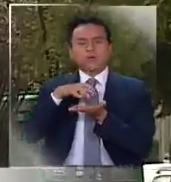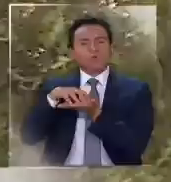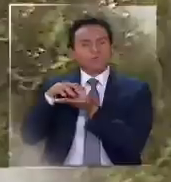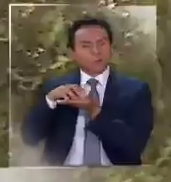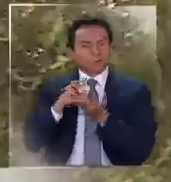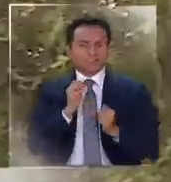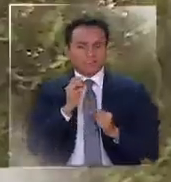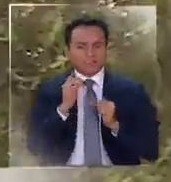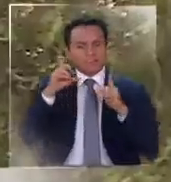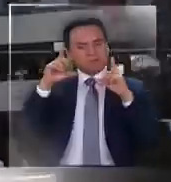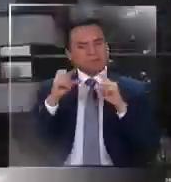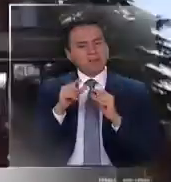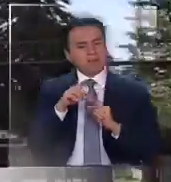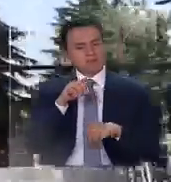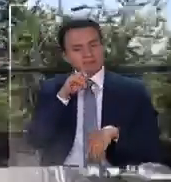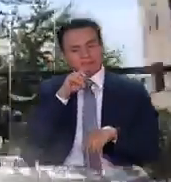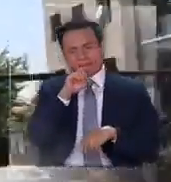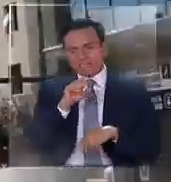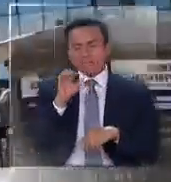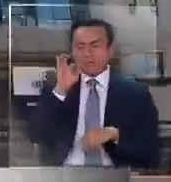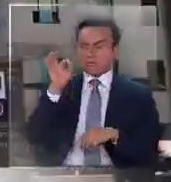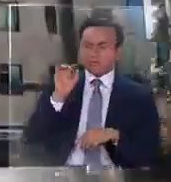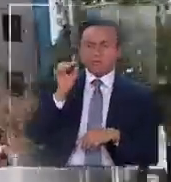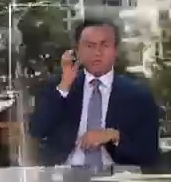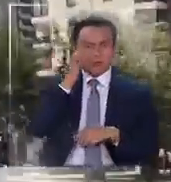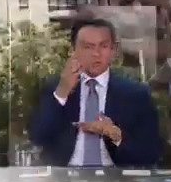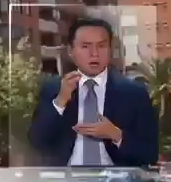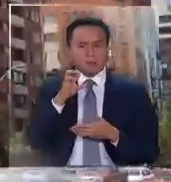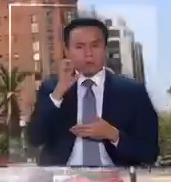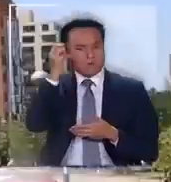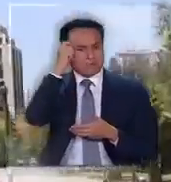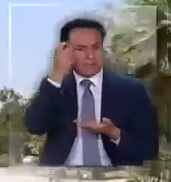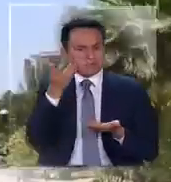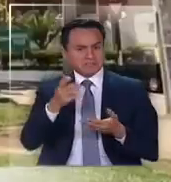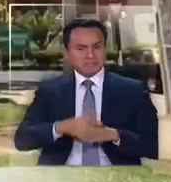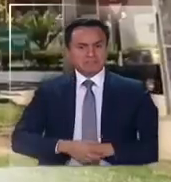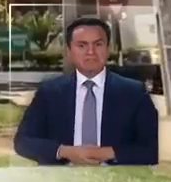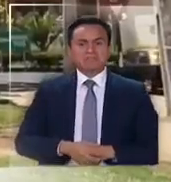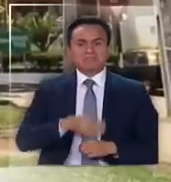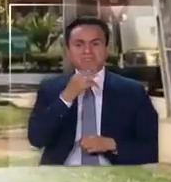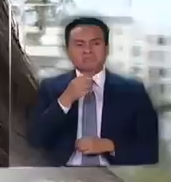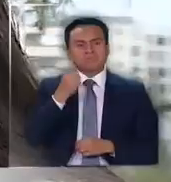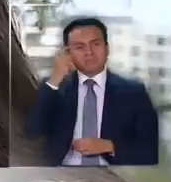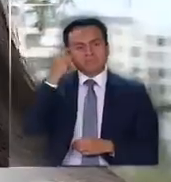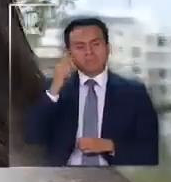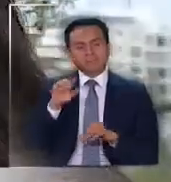cada vez menos que envidiarle a Las Condes, Vitacura o Providencia. Y me parece que es